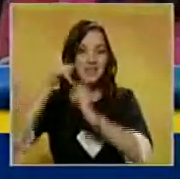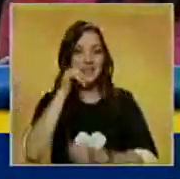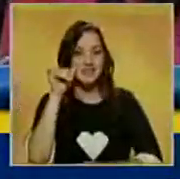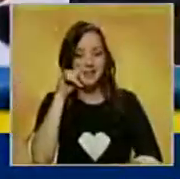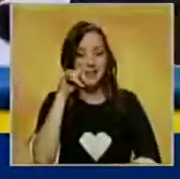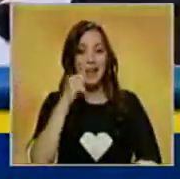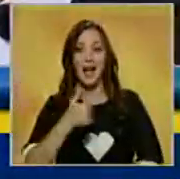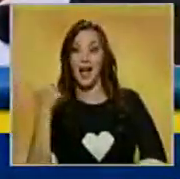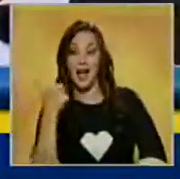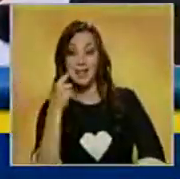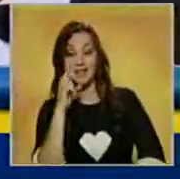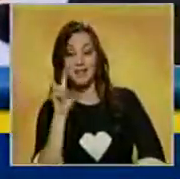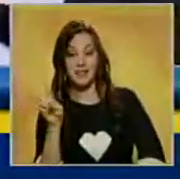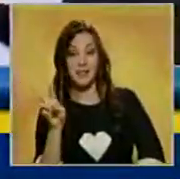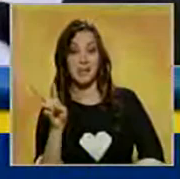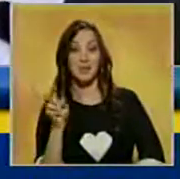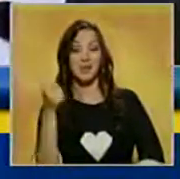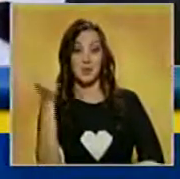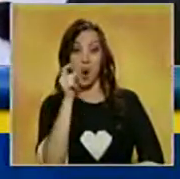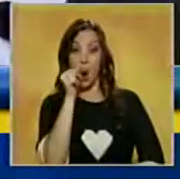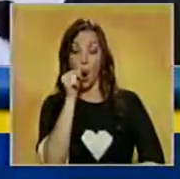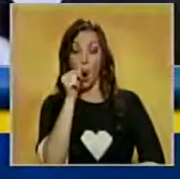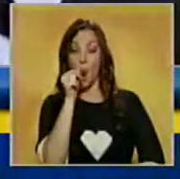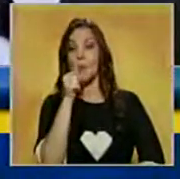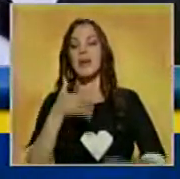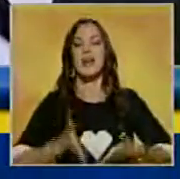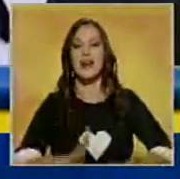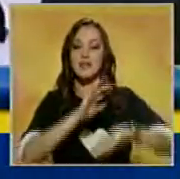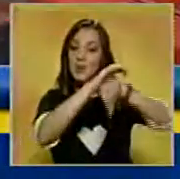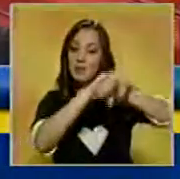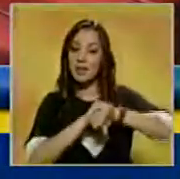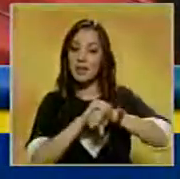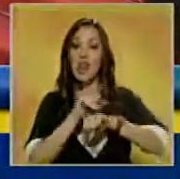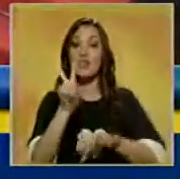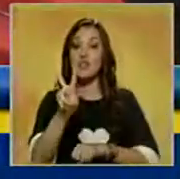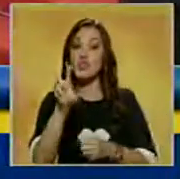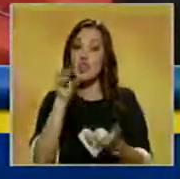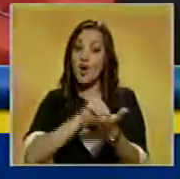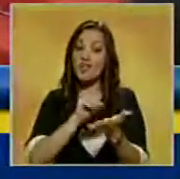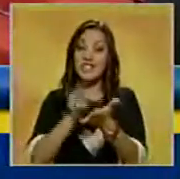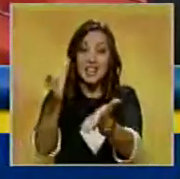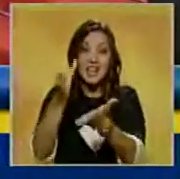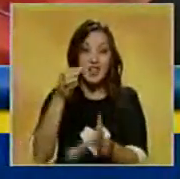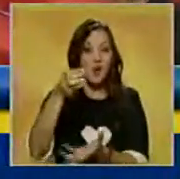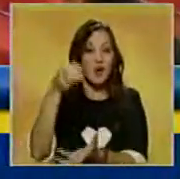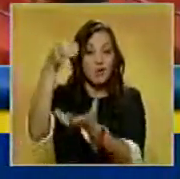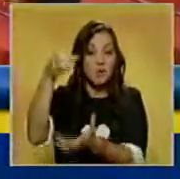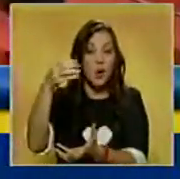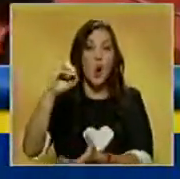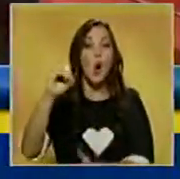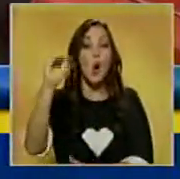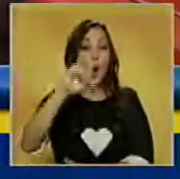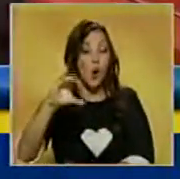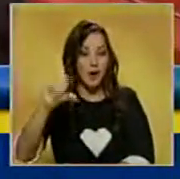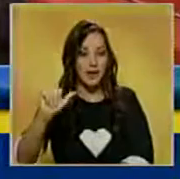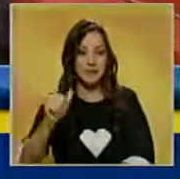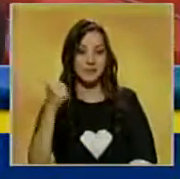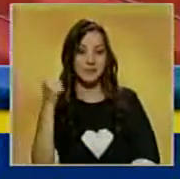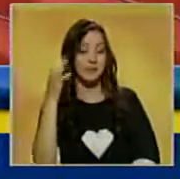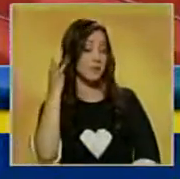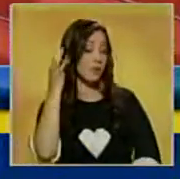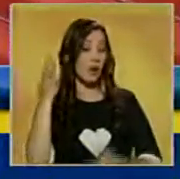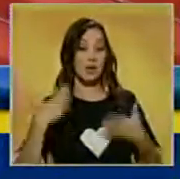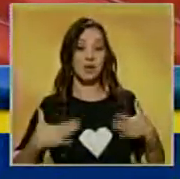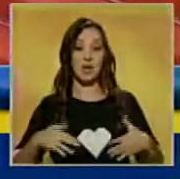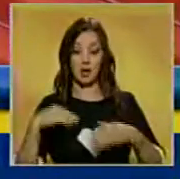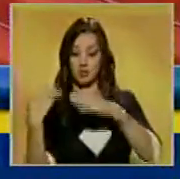esta historia. Michael Caine, actor británico ganador de 2 premios Oscar. Jane Fonda con un espectacular vestido en